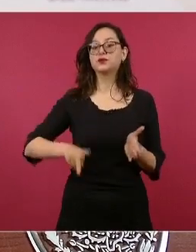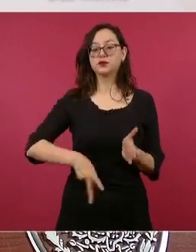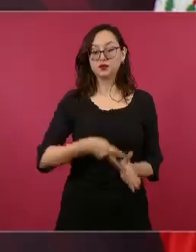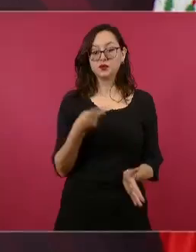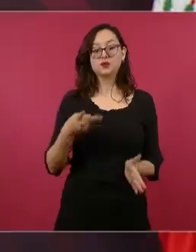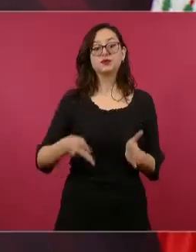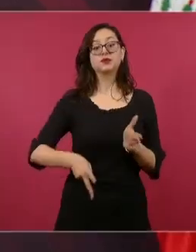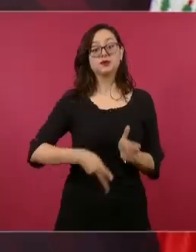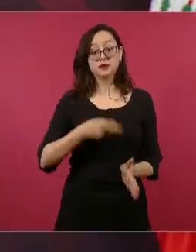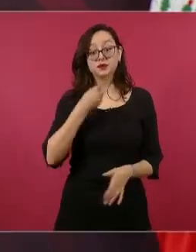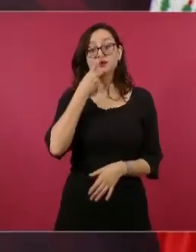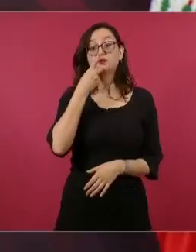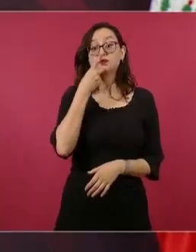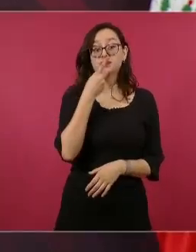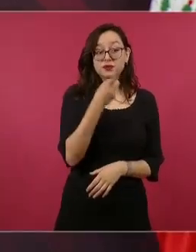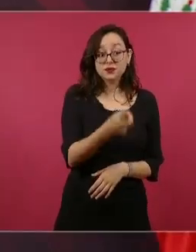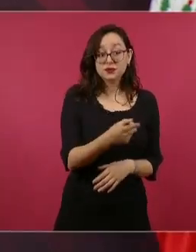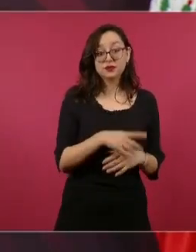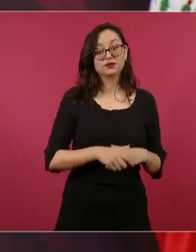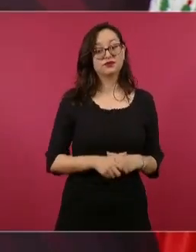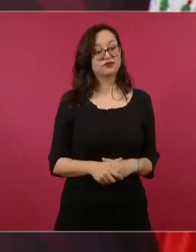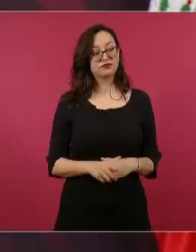que cambió